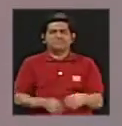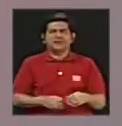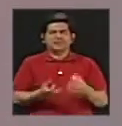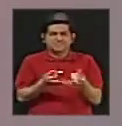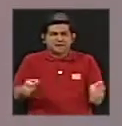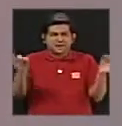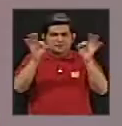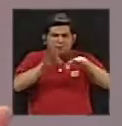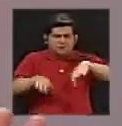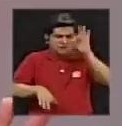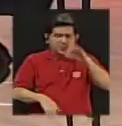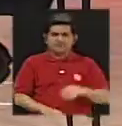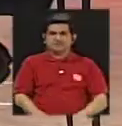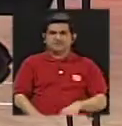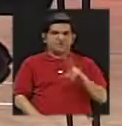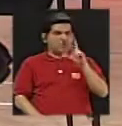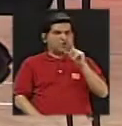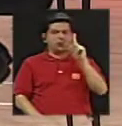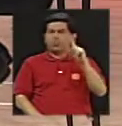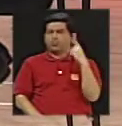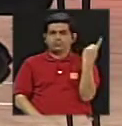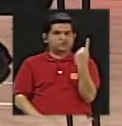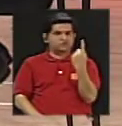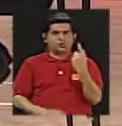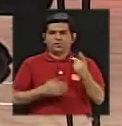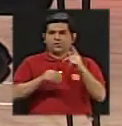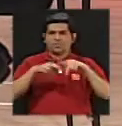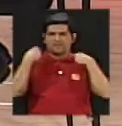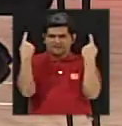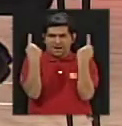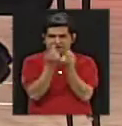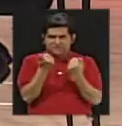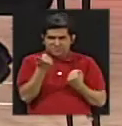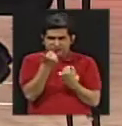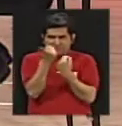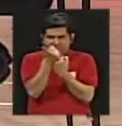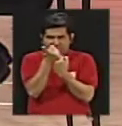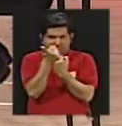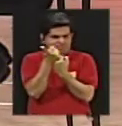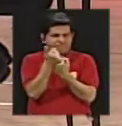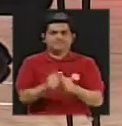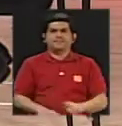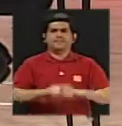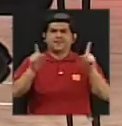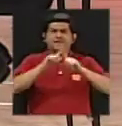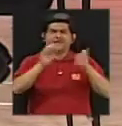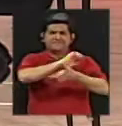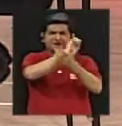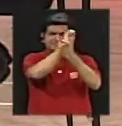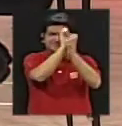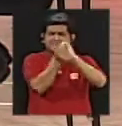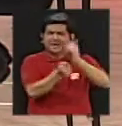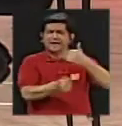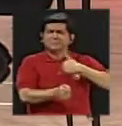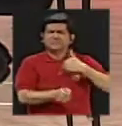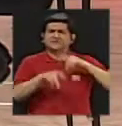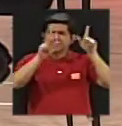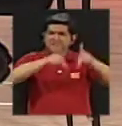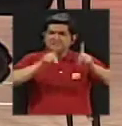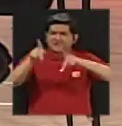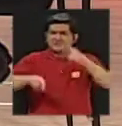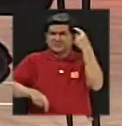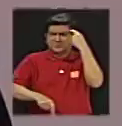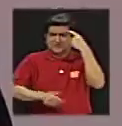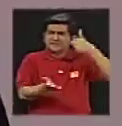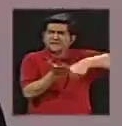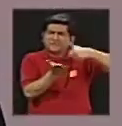robusto, ¿verdad? No fue de un solo partido, ¿no? ¿Verdad? Y hubo muchas transiciones, incluso de gente que pensó